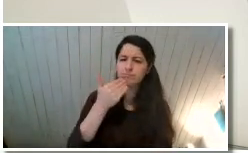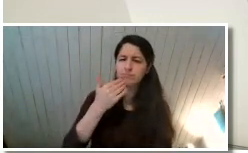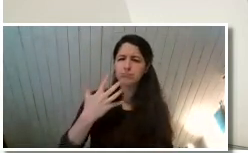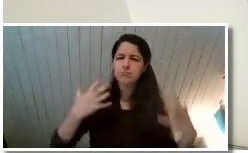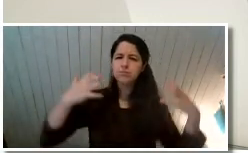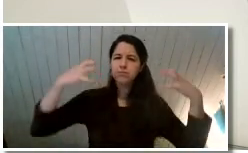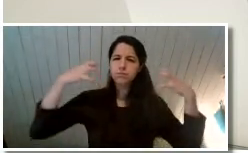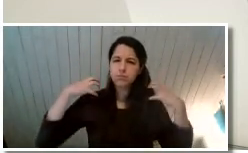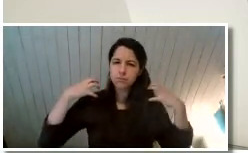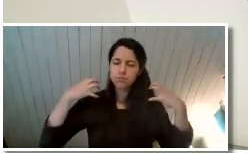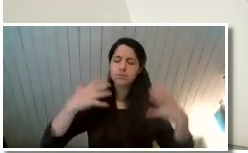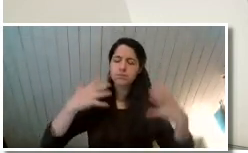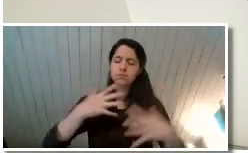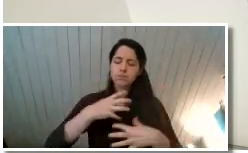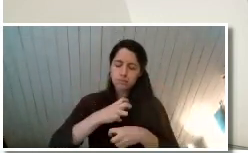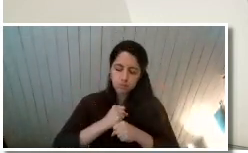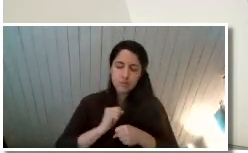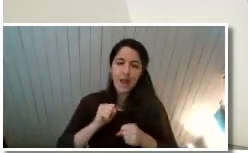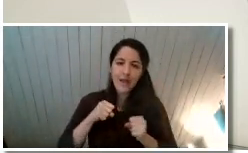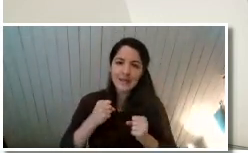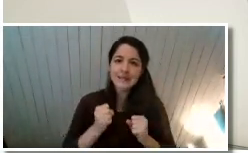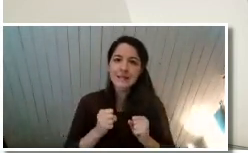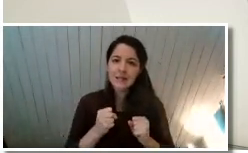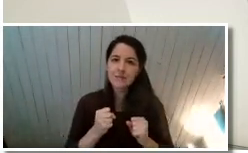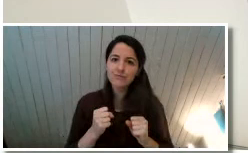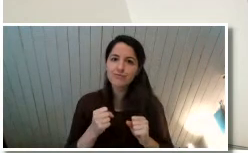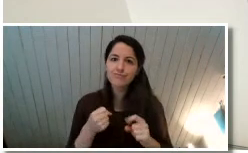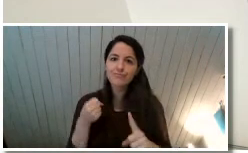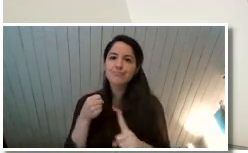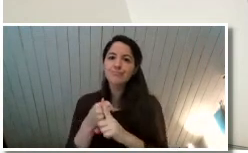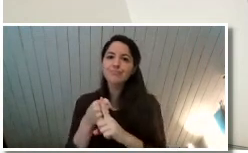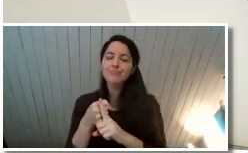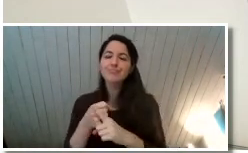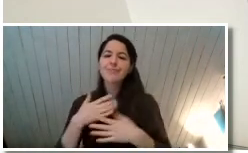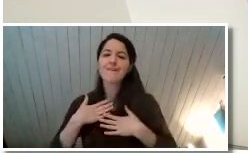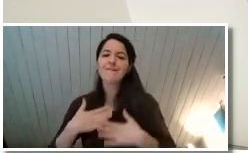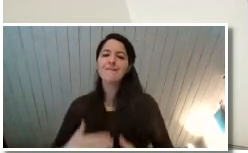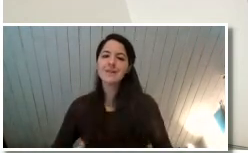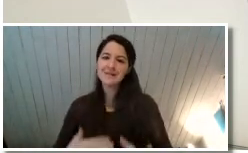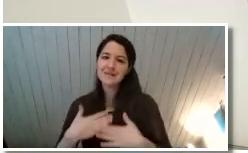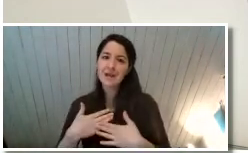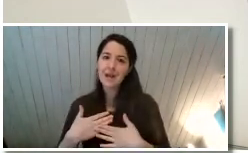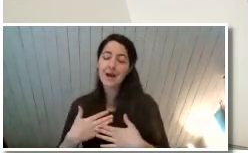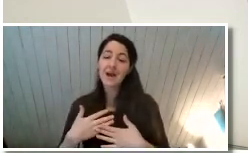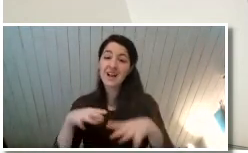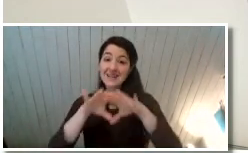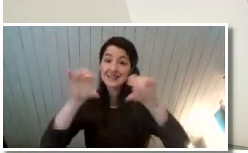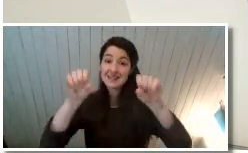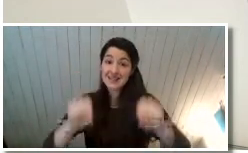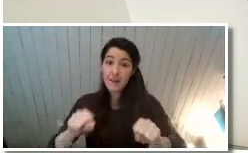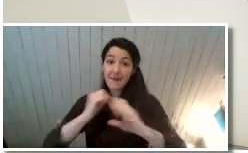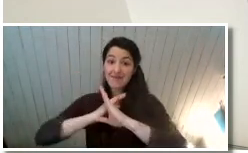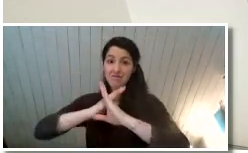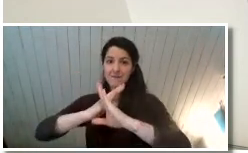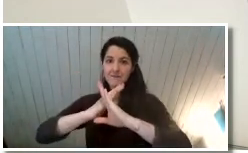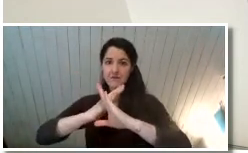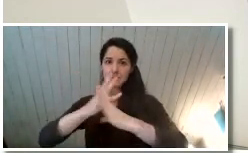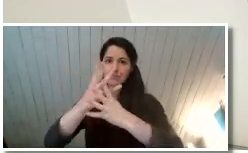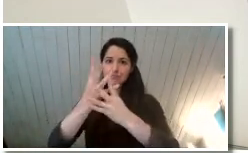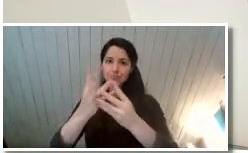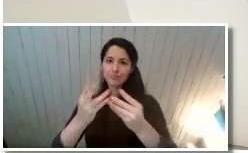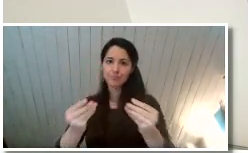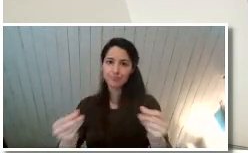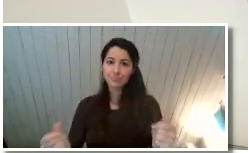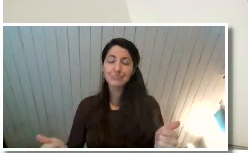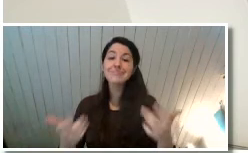tiene repercusiones físicas en nuestro organismo, afecta las defensas en nuestro organismo, afecta los